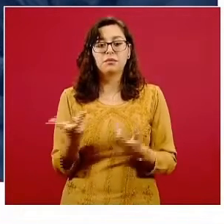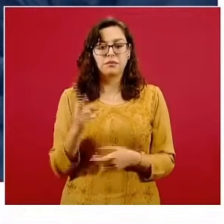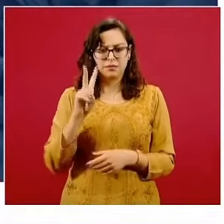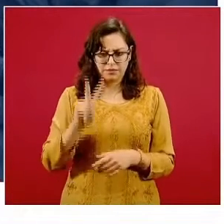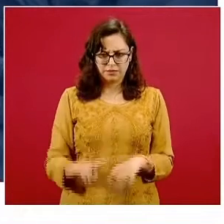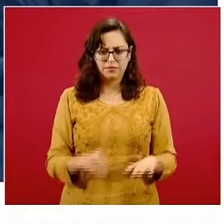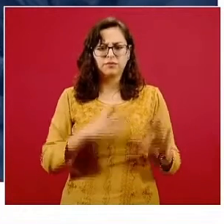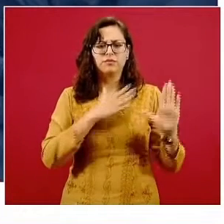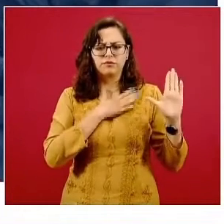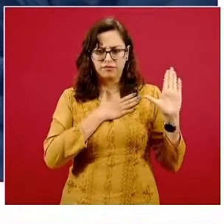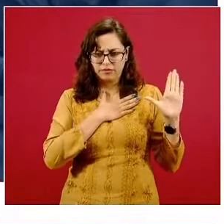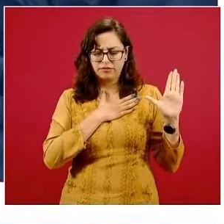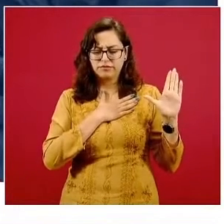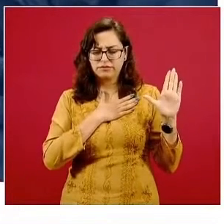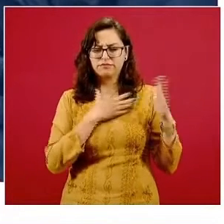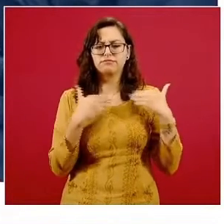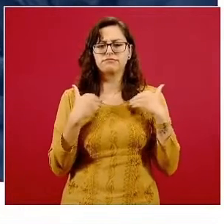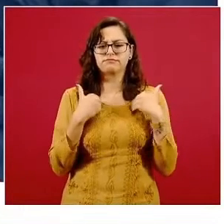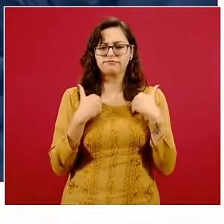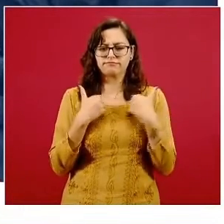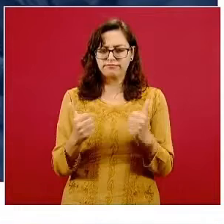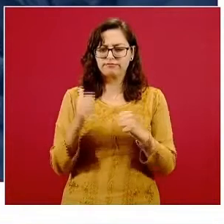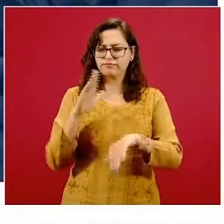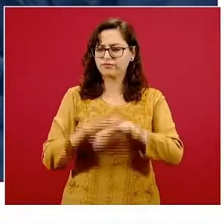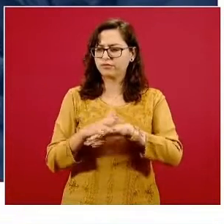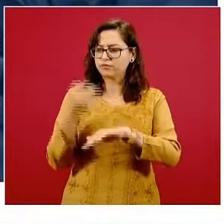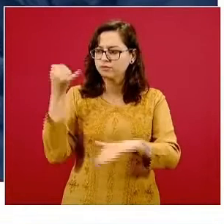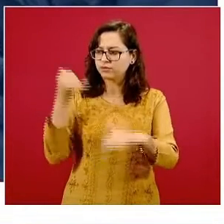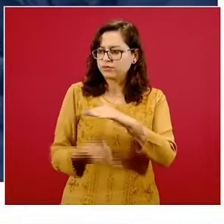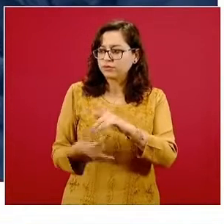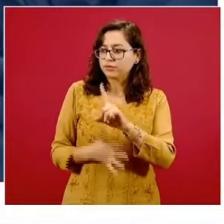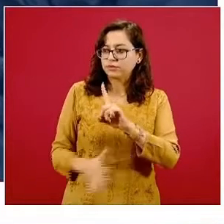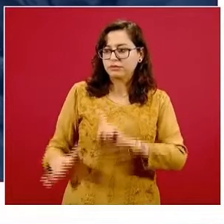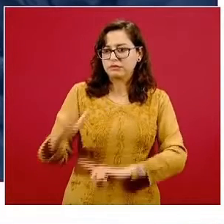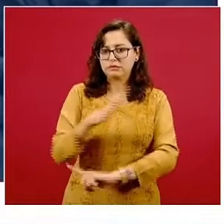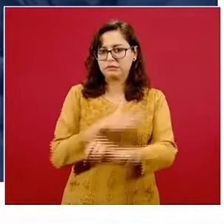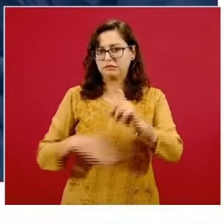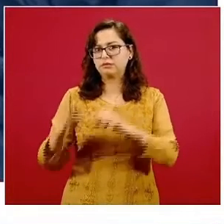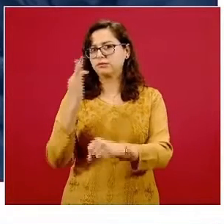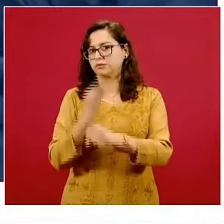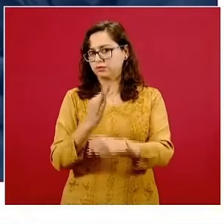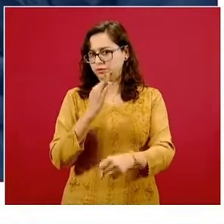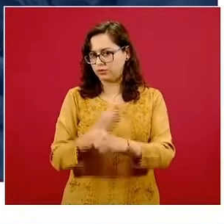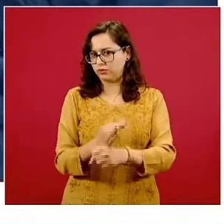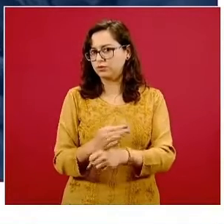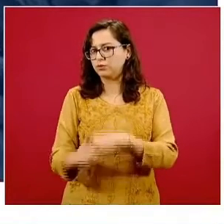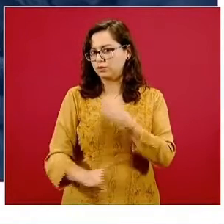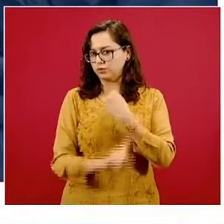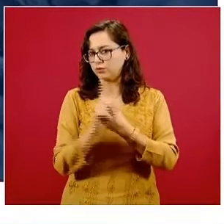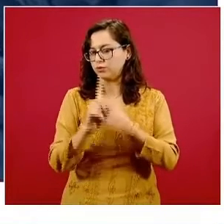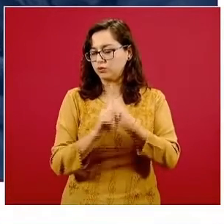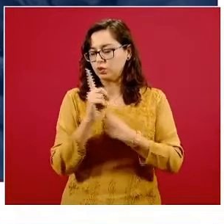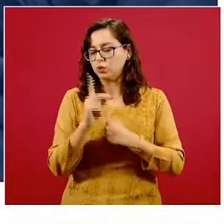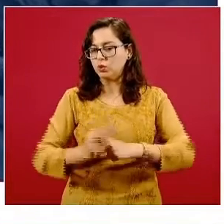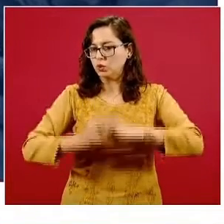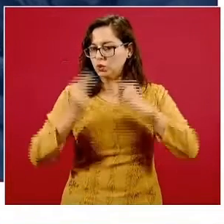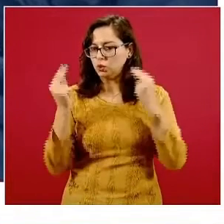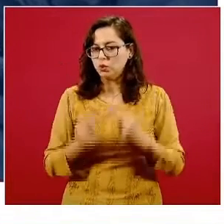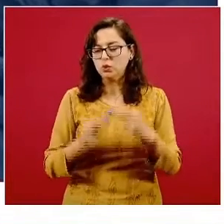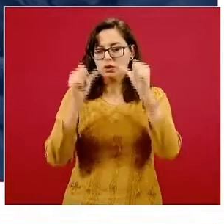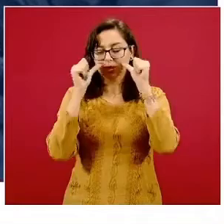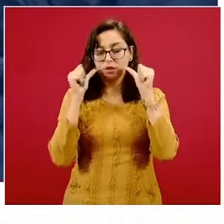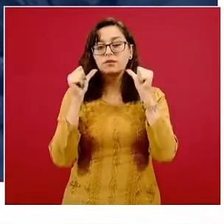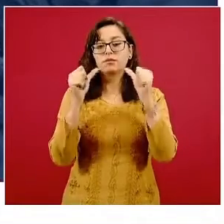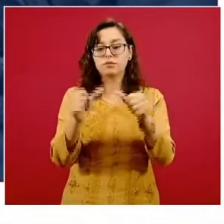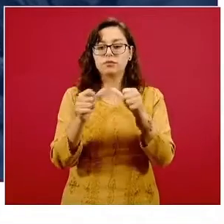el entendimiento profundo de la situación que encontramos en nuestro país en torno a problemáticas urgentes de atender,